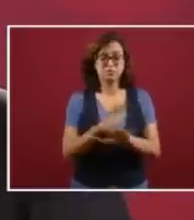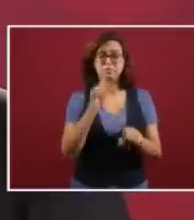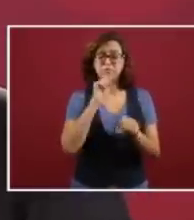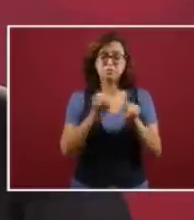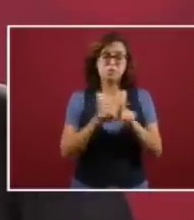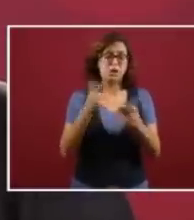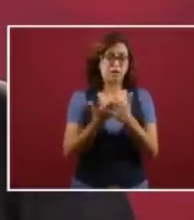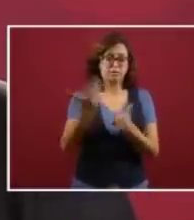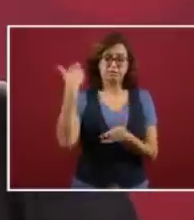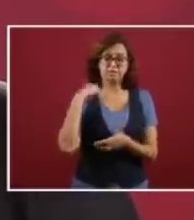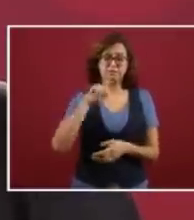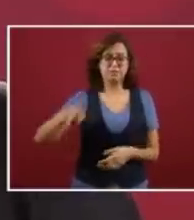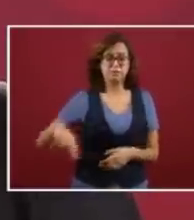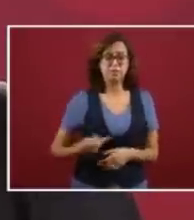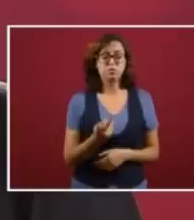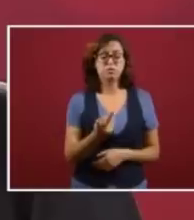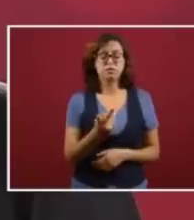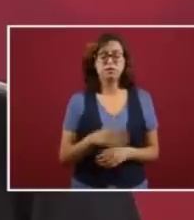preguntaron,